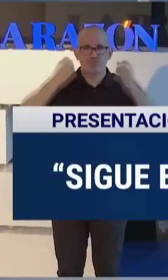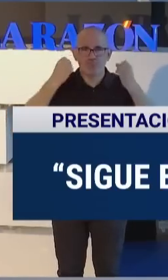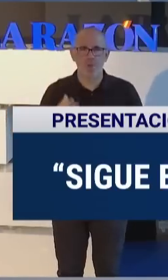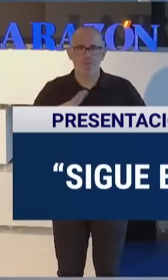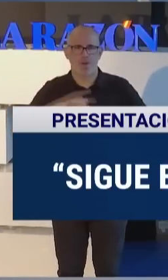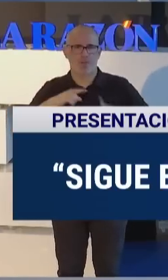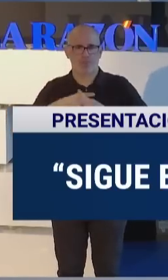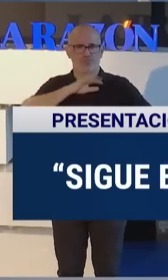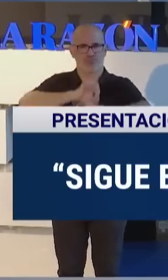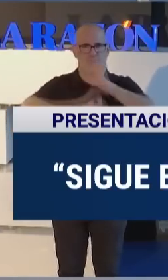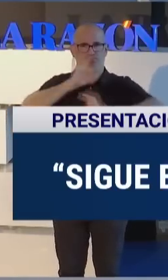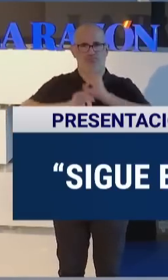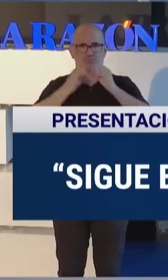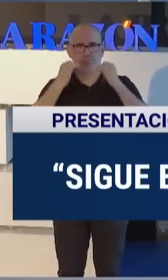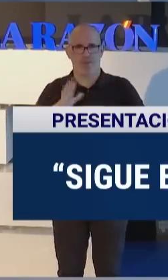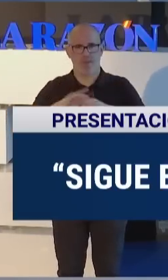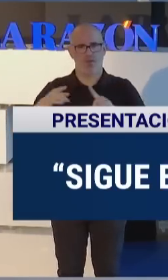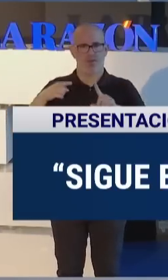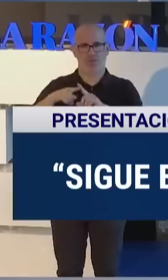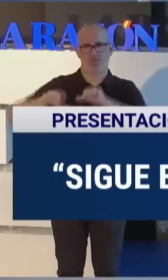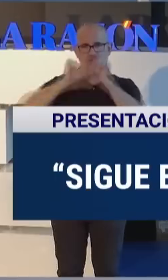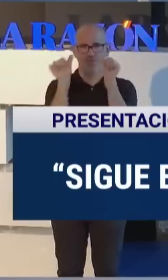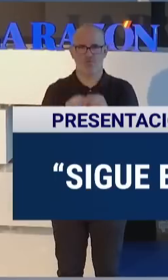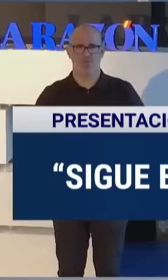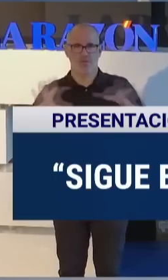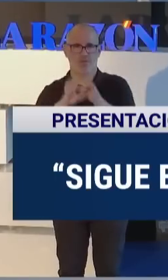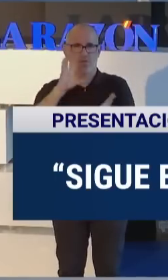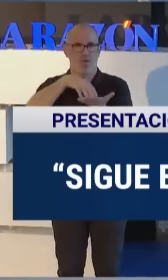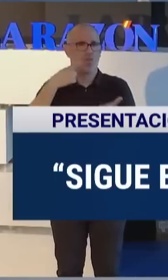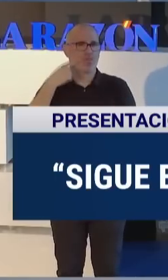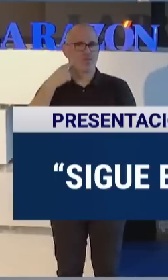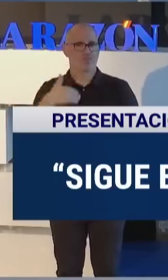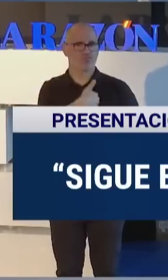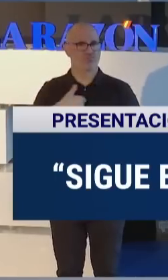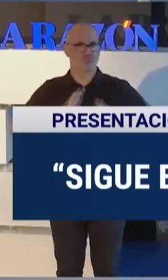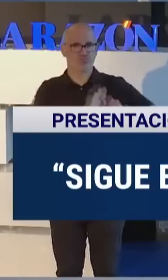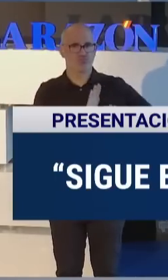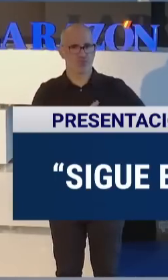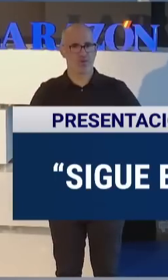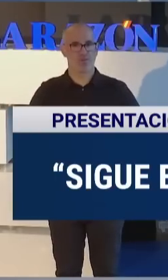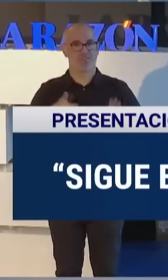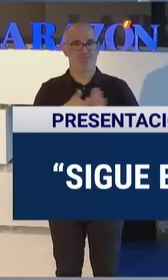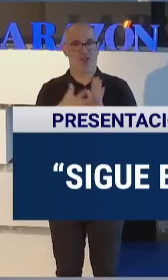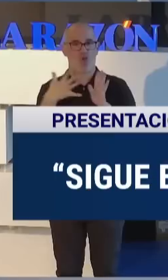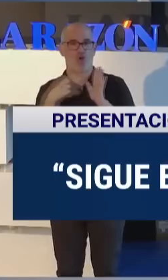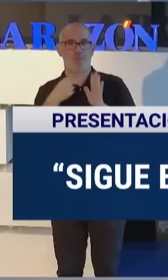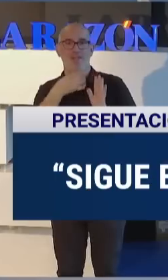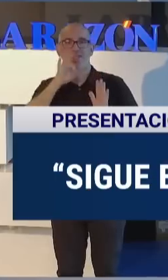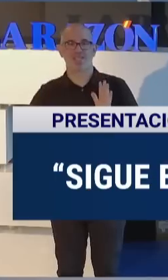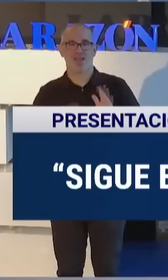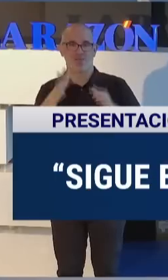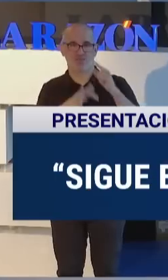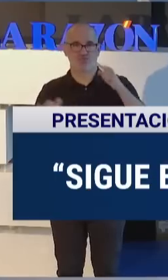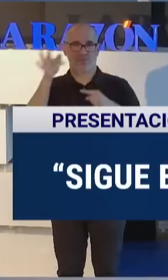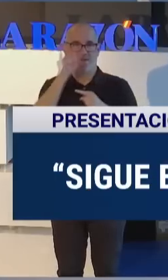recomponer digamos, la posición del Banco Central. Es más, de hecho, los compra el Estado, digamos, con el superávit,